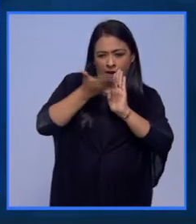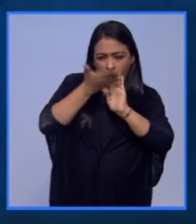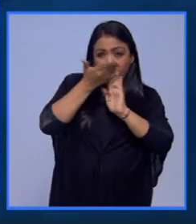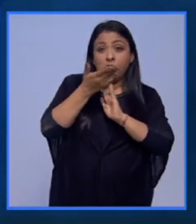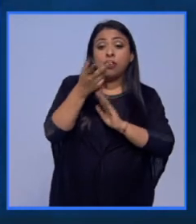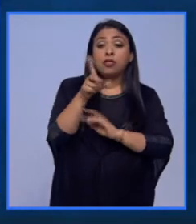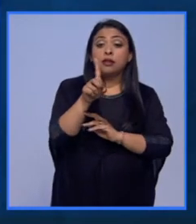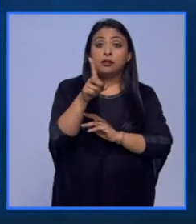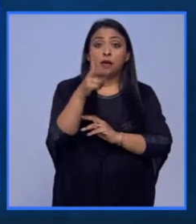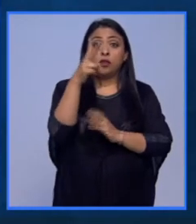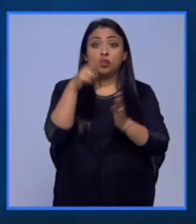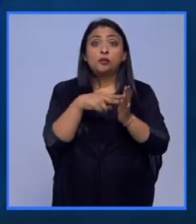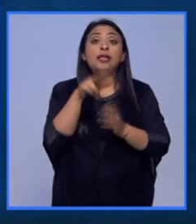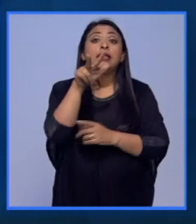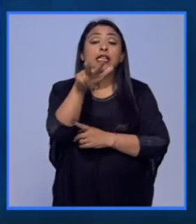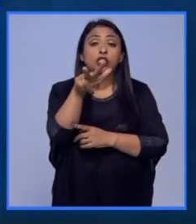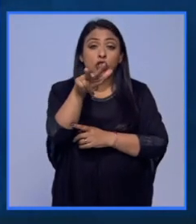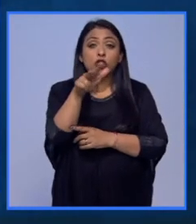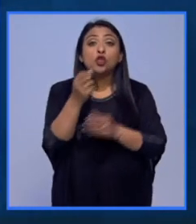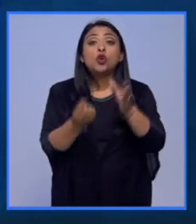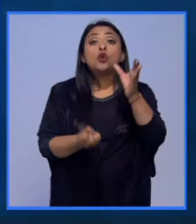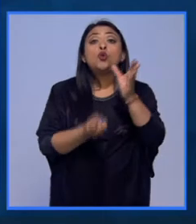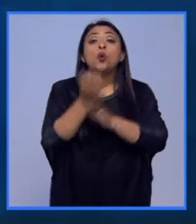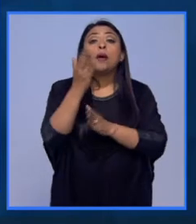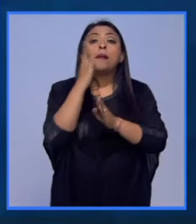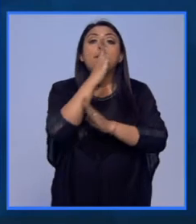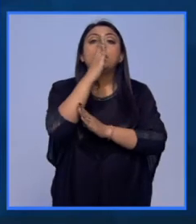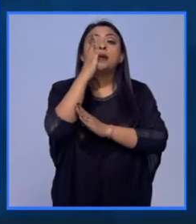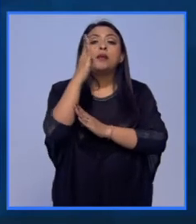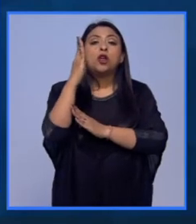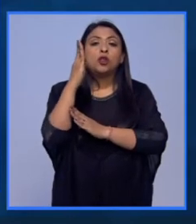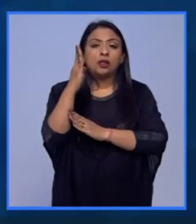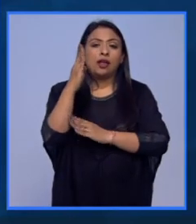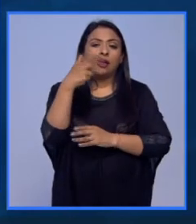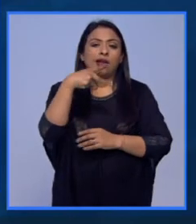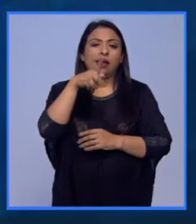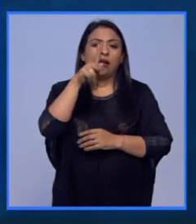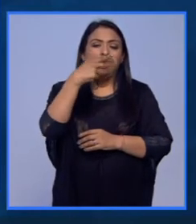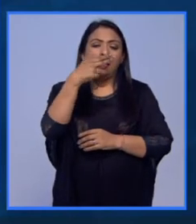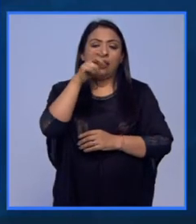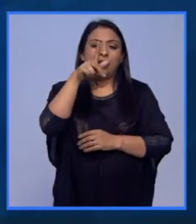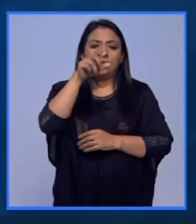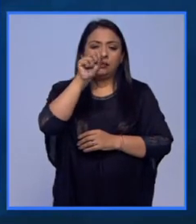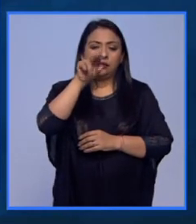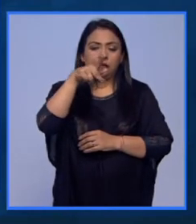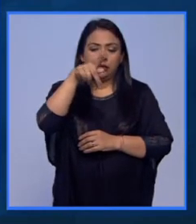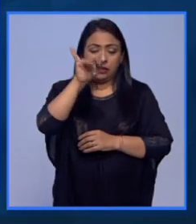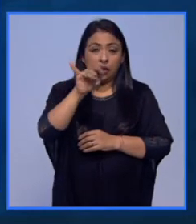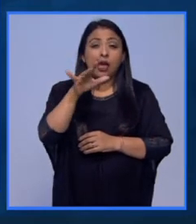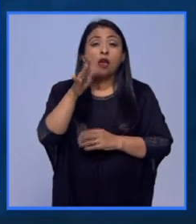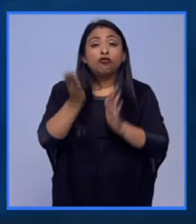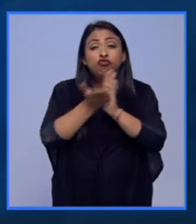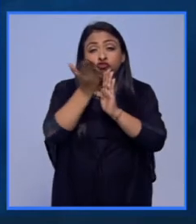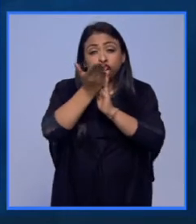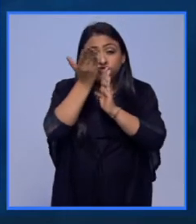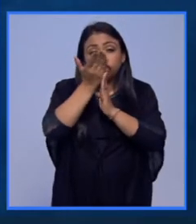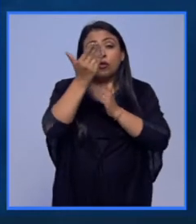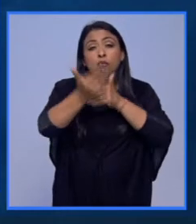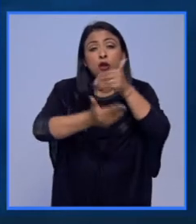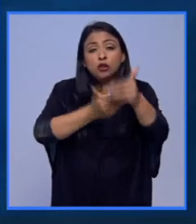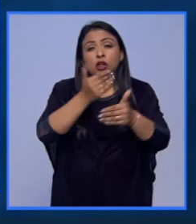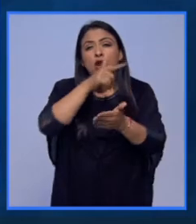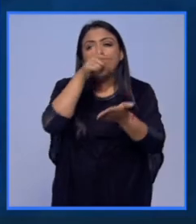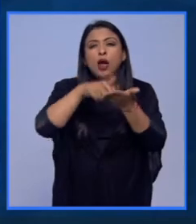en diciembre del año 2018 la nueva Biblioteca Central de Helsinki, que es una de las obras en proceso de uno de los